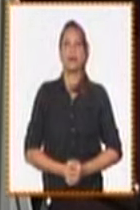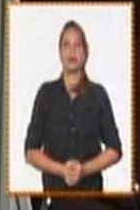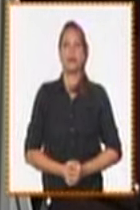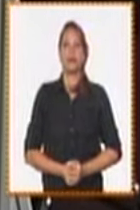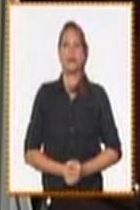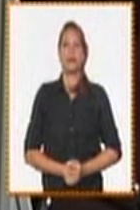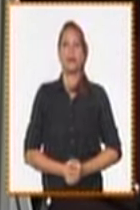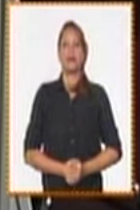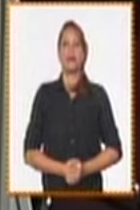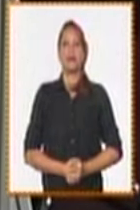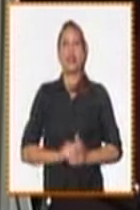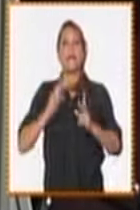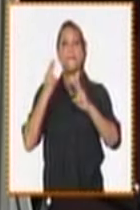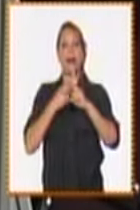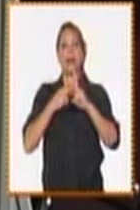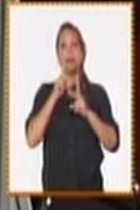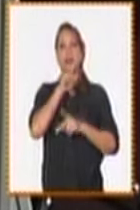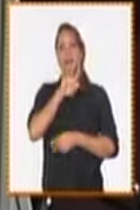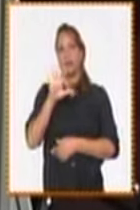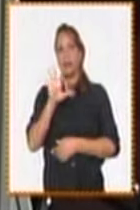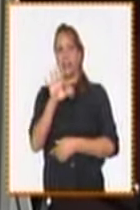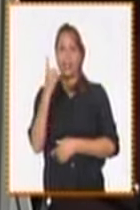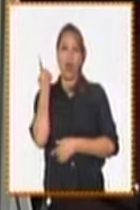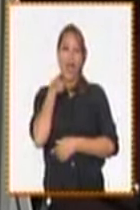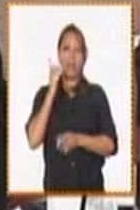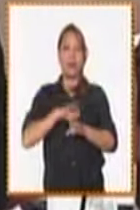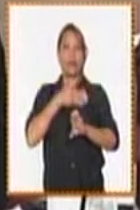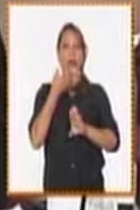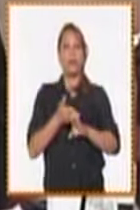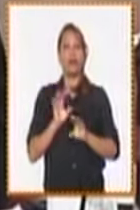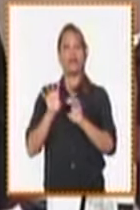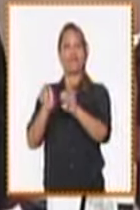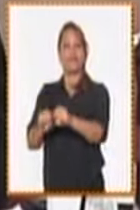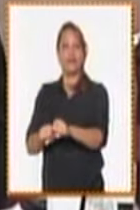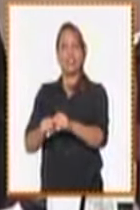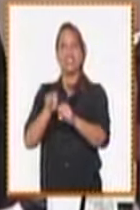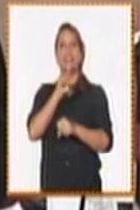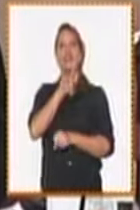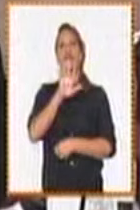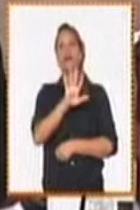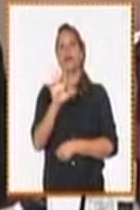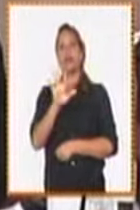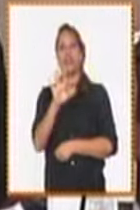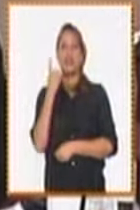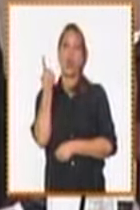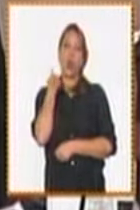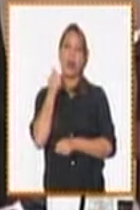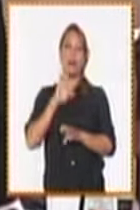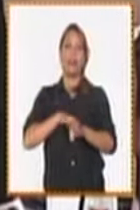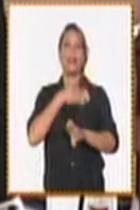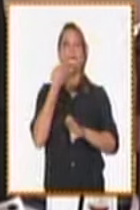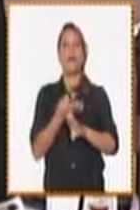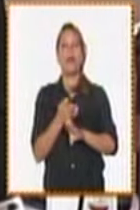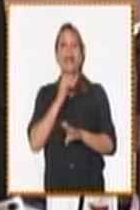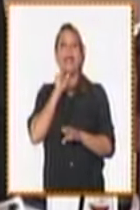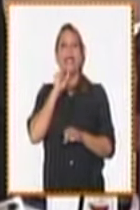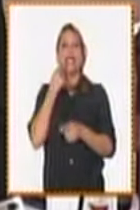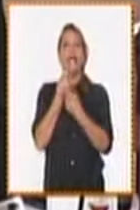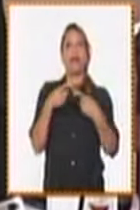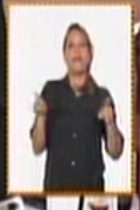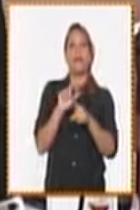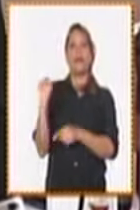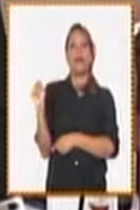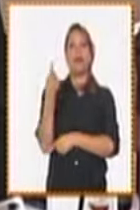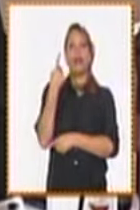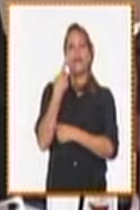Bueno, Bayamo, 155 años después de su toma, 155 años después de que se cantara por primera vez el